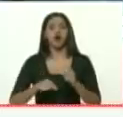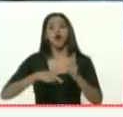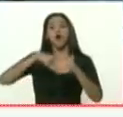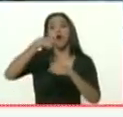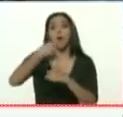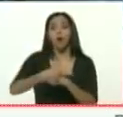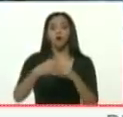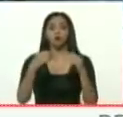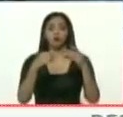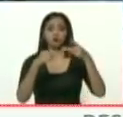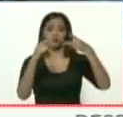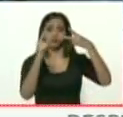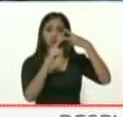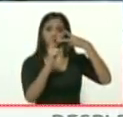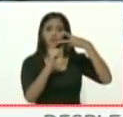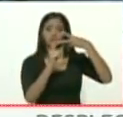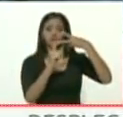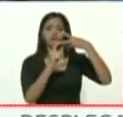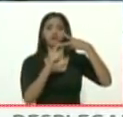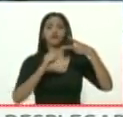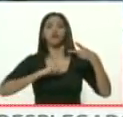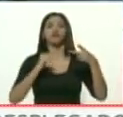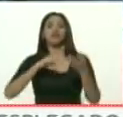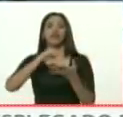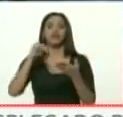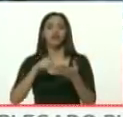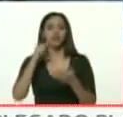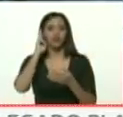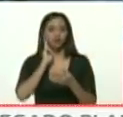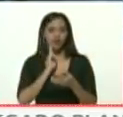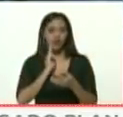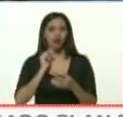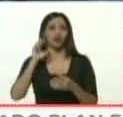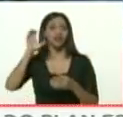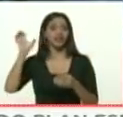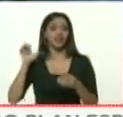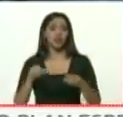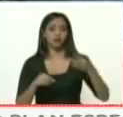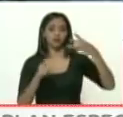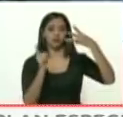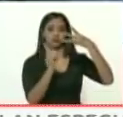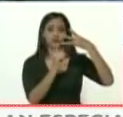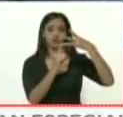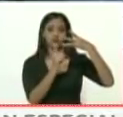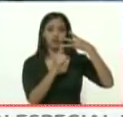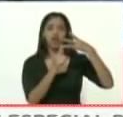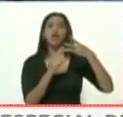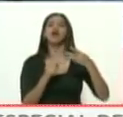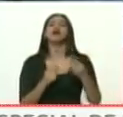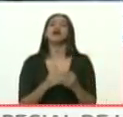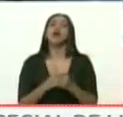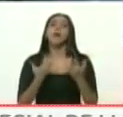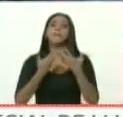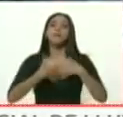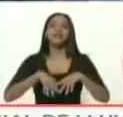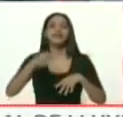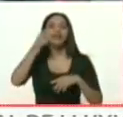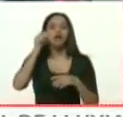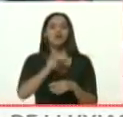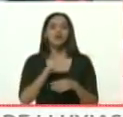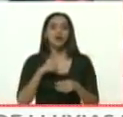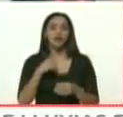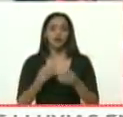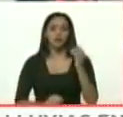Otro nivel que lo tiene la Policía Nacional Bolivariana y las policías estadales. Otro nivel que lo tiene una empresa de vigilancia privada que hemos creado en el